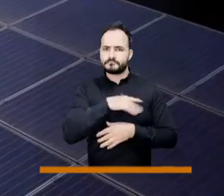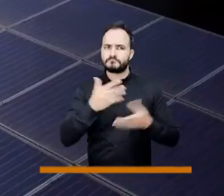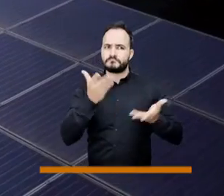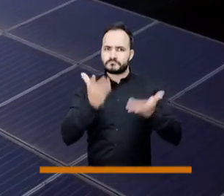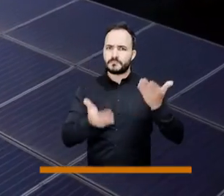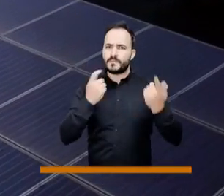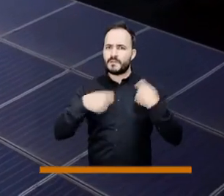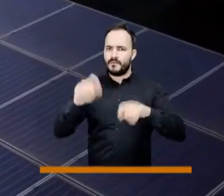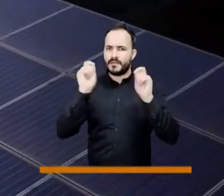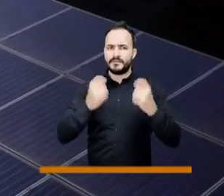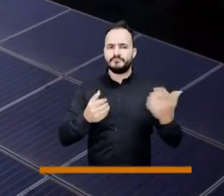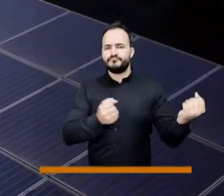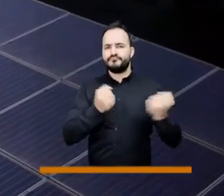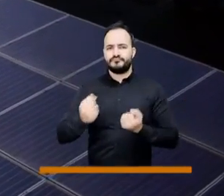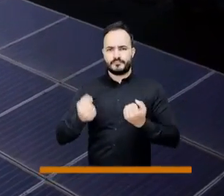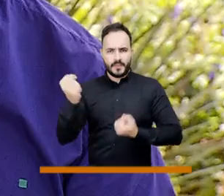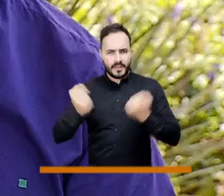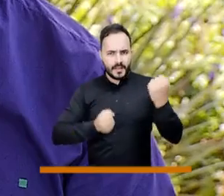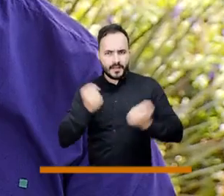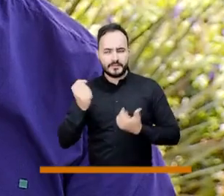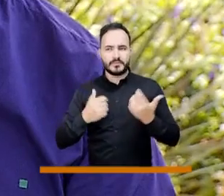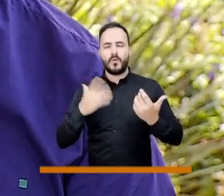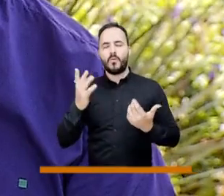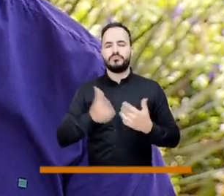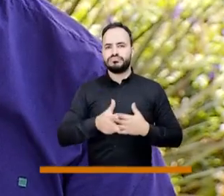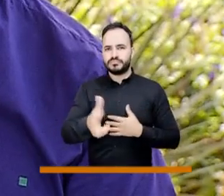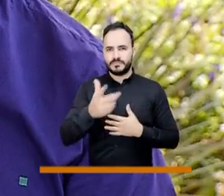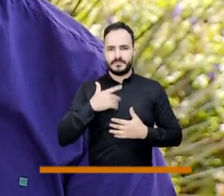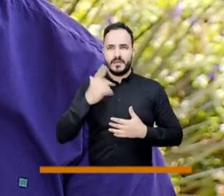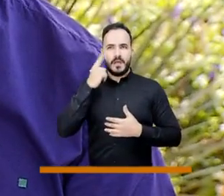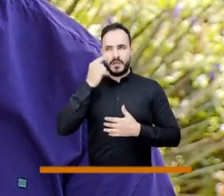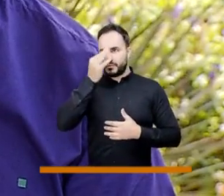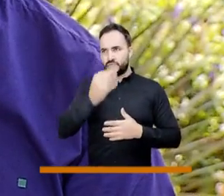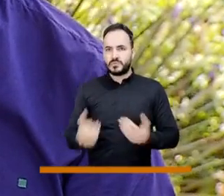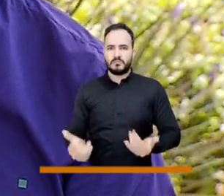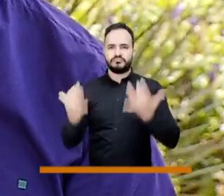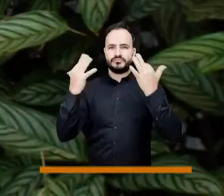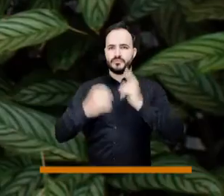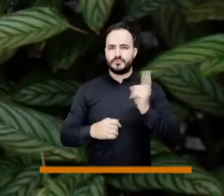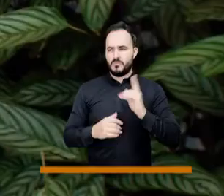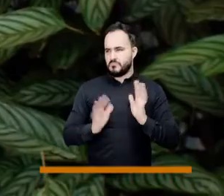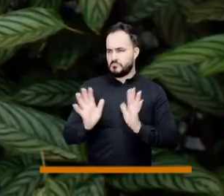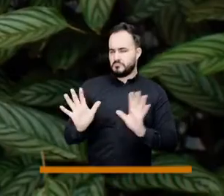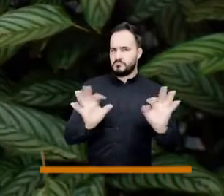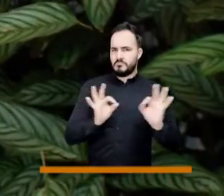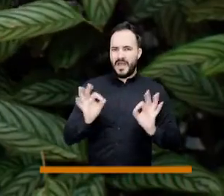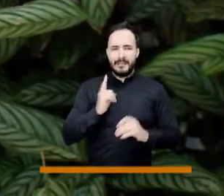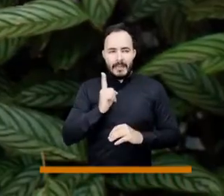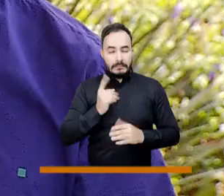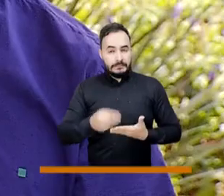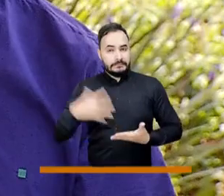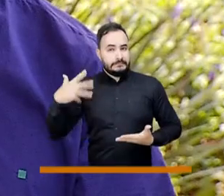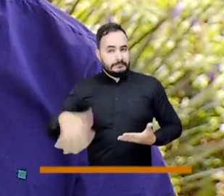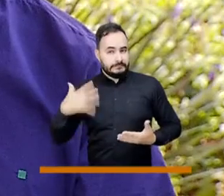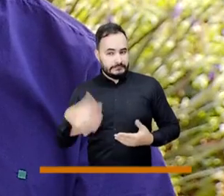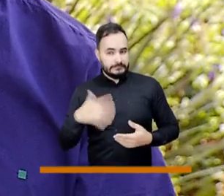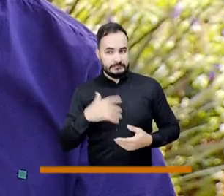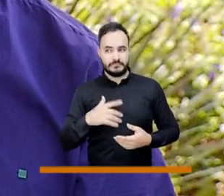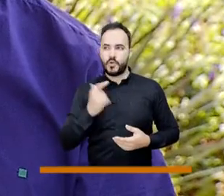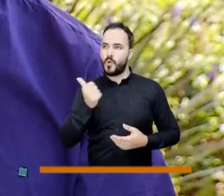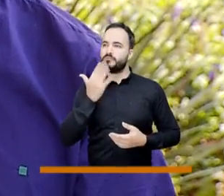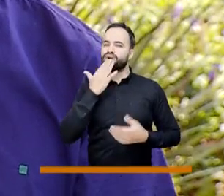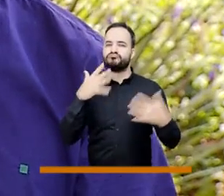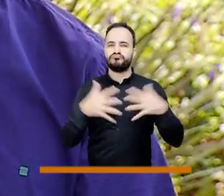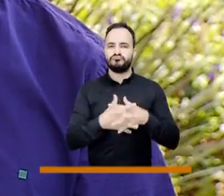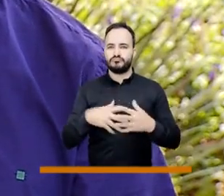que seguramente nos ofrecen esa posibilidad de ser amigables con el medio ambiente, pero los costos todavía siguen siendo elevados para la media